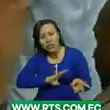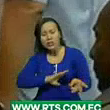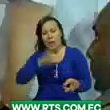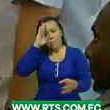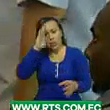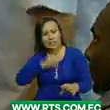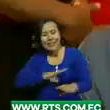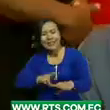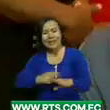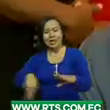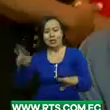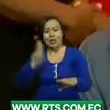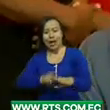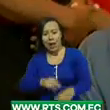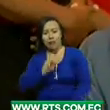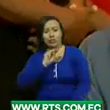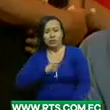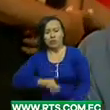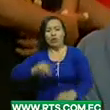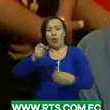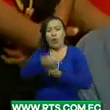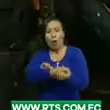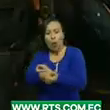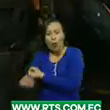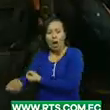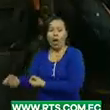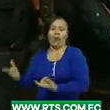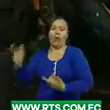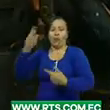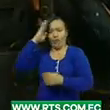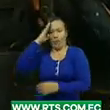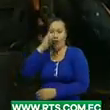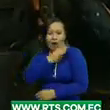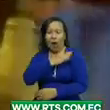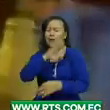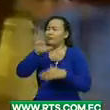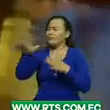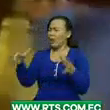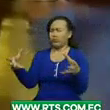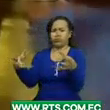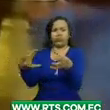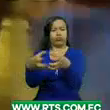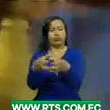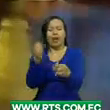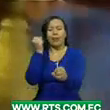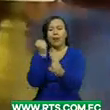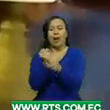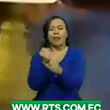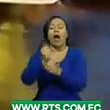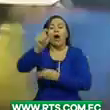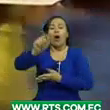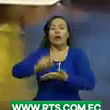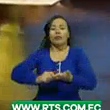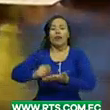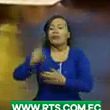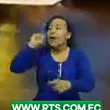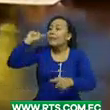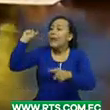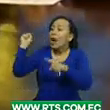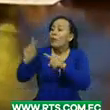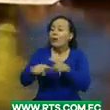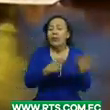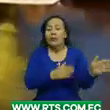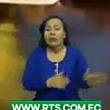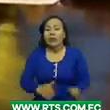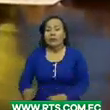policía nacional cuerpo de bomberos y fuerzas armadas entre otras instituciones que fueron testigos de la firma del convenio de acción conjunta